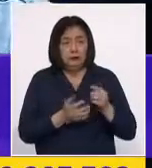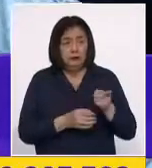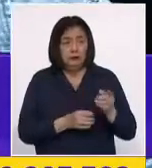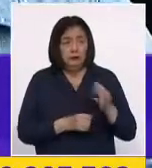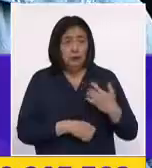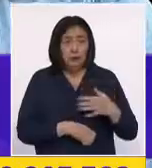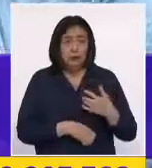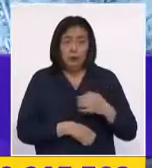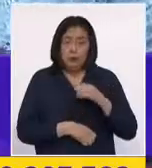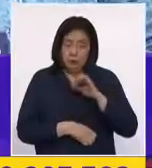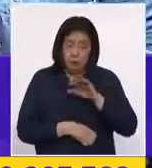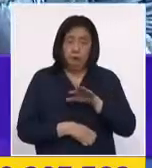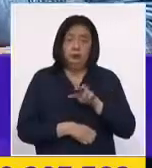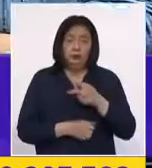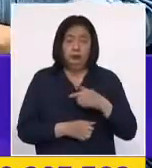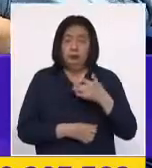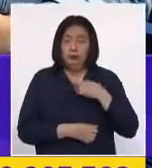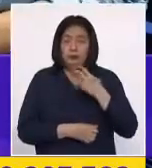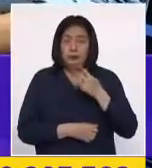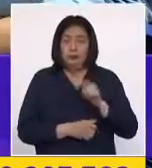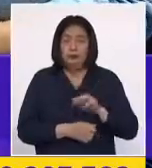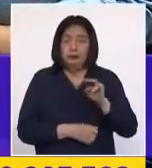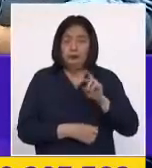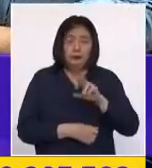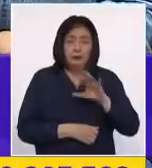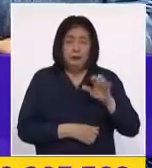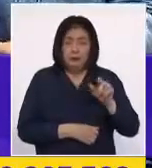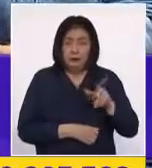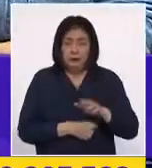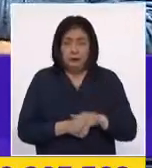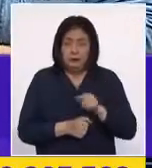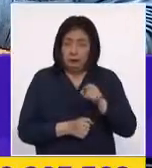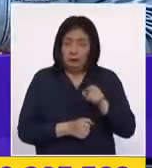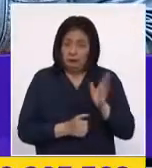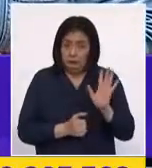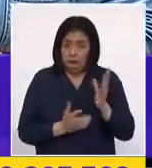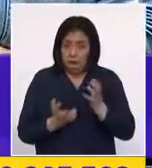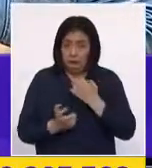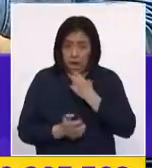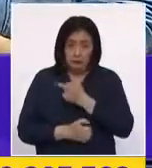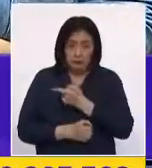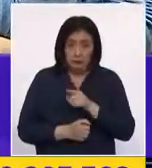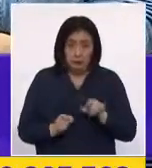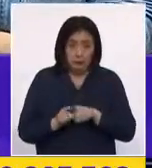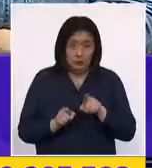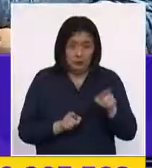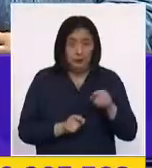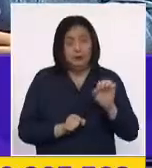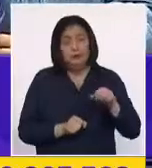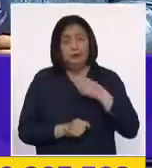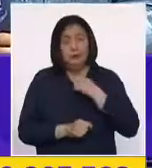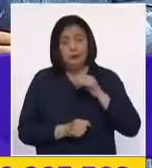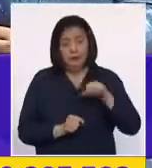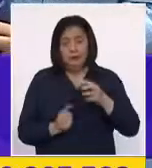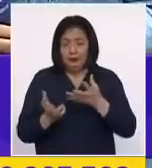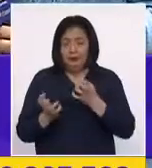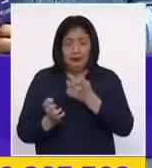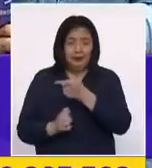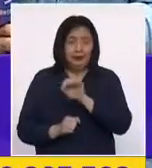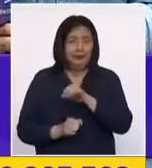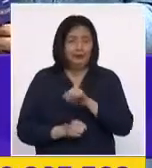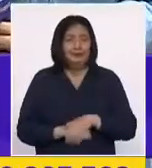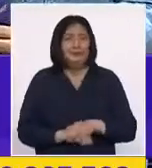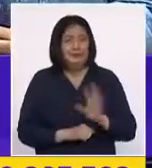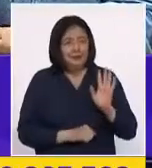¡Ahí está! Wow, ¡qué lindo! Marcela Navarro, Lourdes, ¿tú quieres su voz o no quieres su voz? Sí, sí, me encanta. Yo quiero su voz.